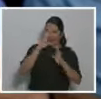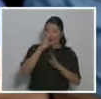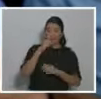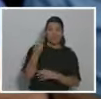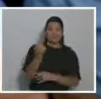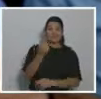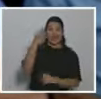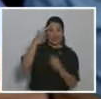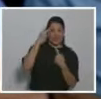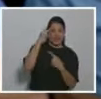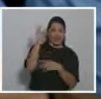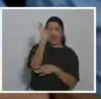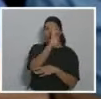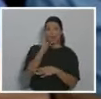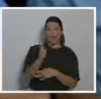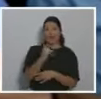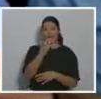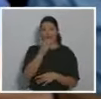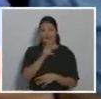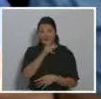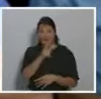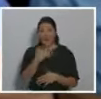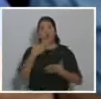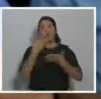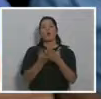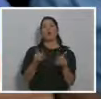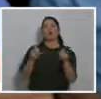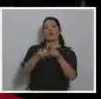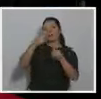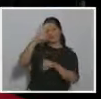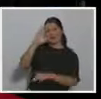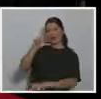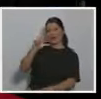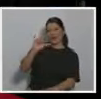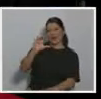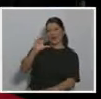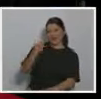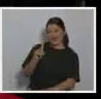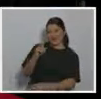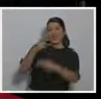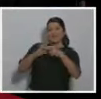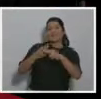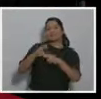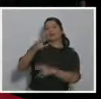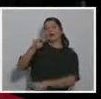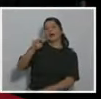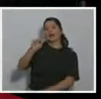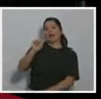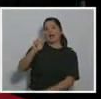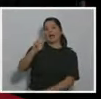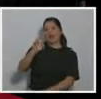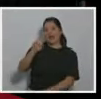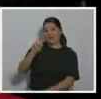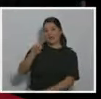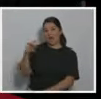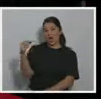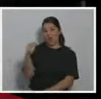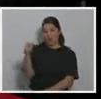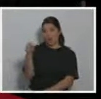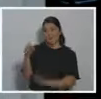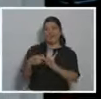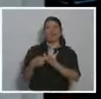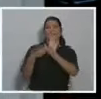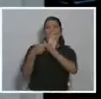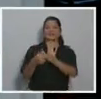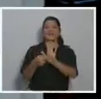negro nunca falla, ¿cierto? Y bueno, también saludamos a la licenciada Karen Gómez Granados, en representación de la Gerencia